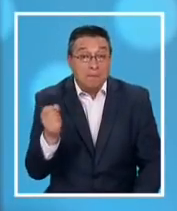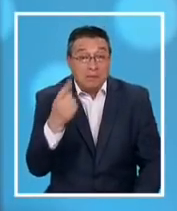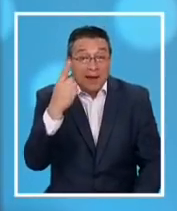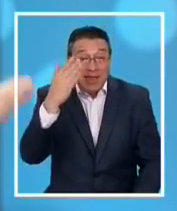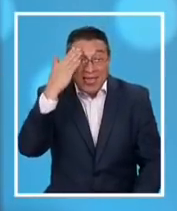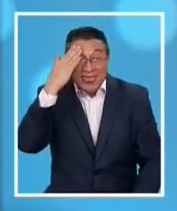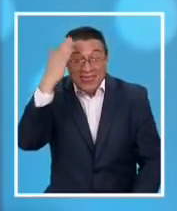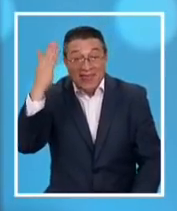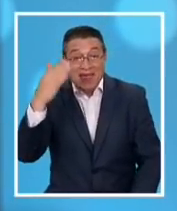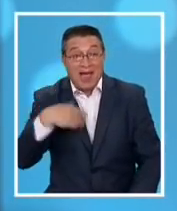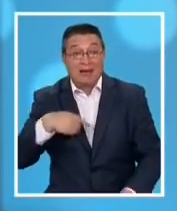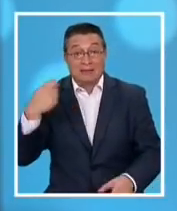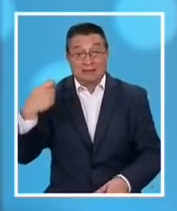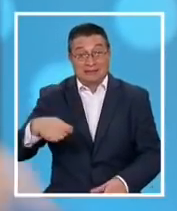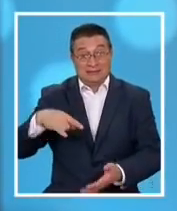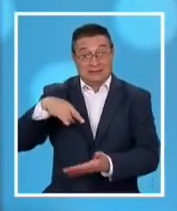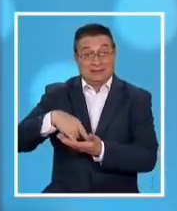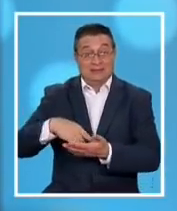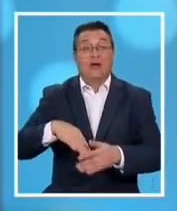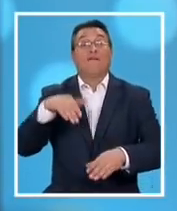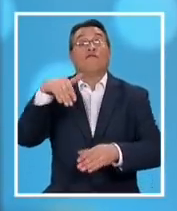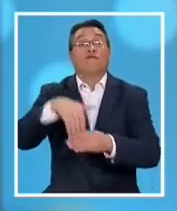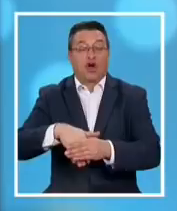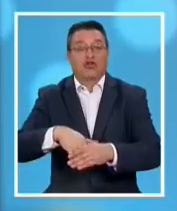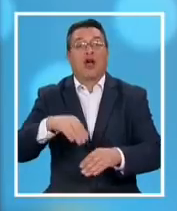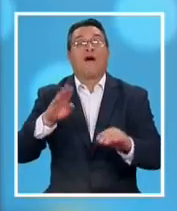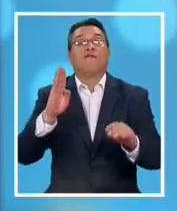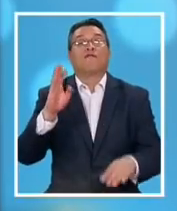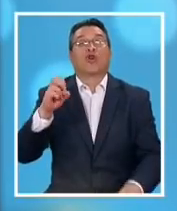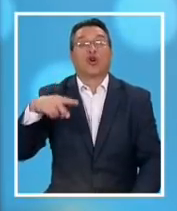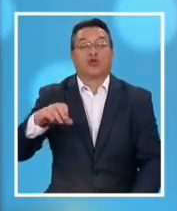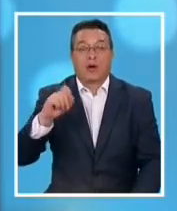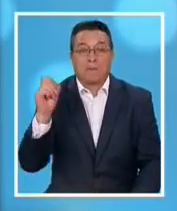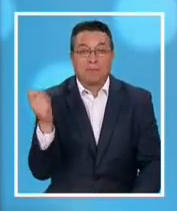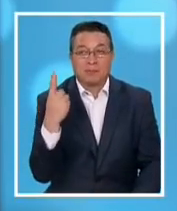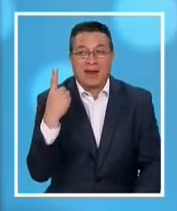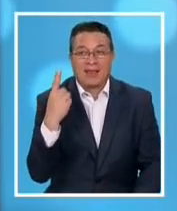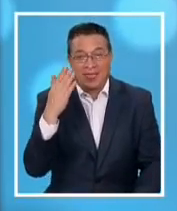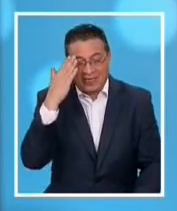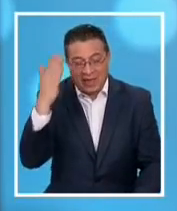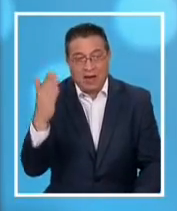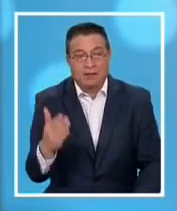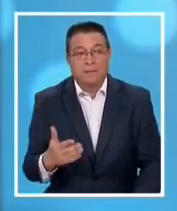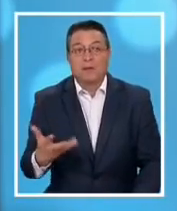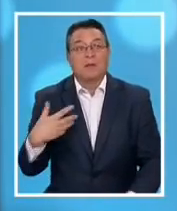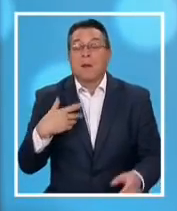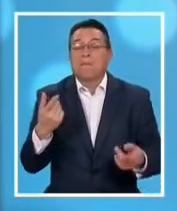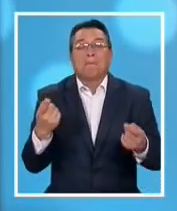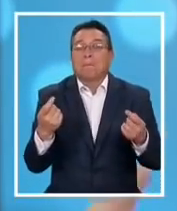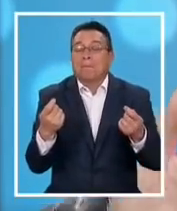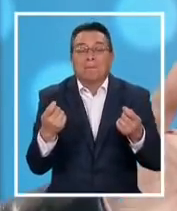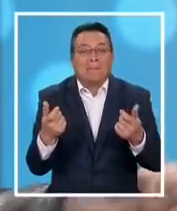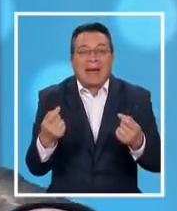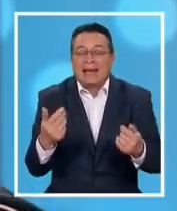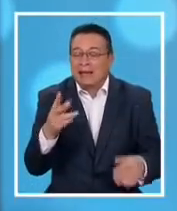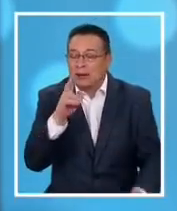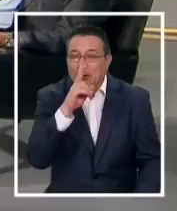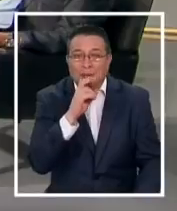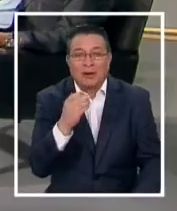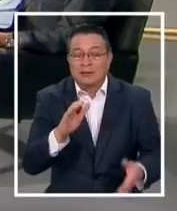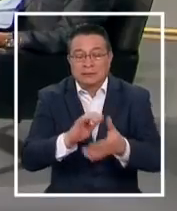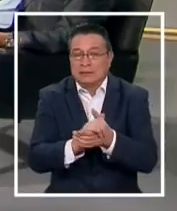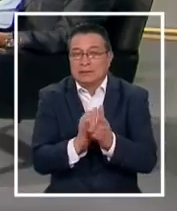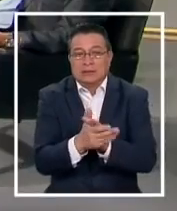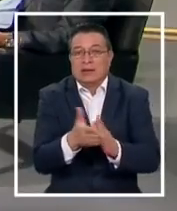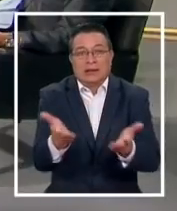día de parlamento nuestro votamos ese bono. ¿Ah? ¿Qué más parecido, dime tú, al cohecho